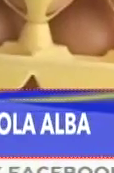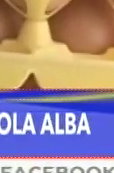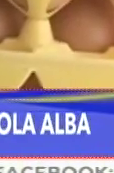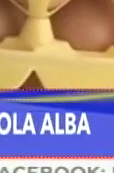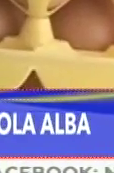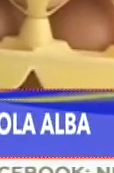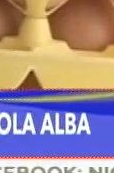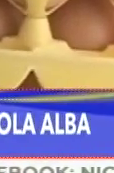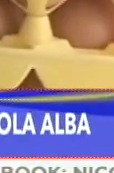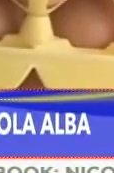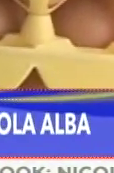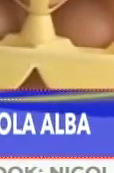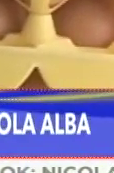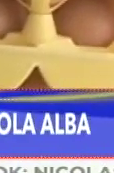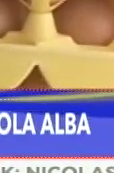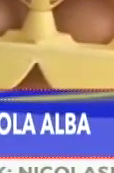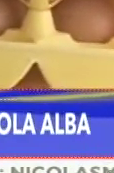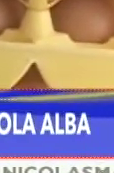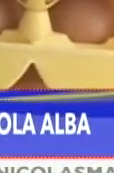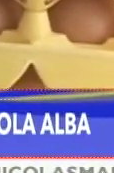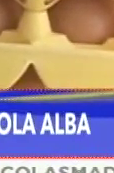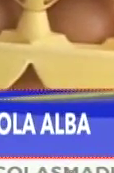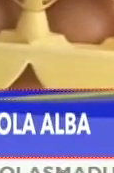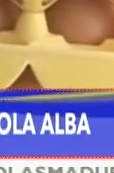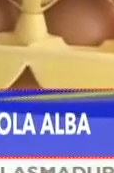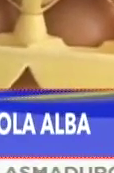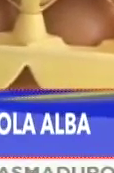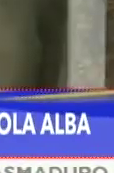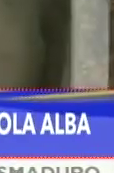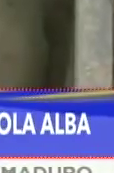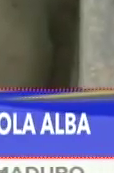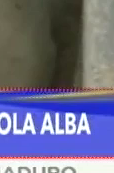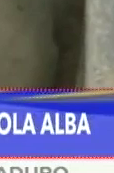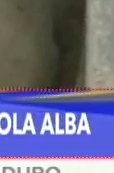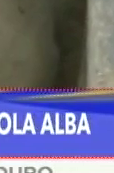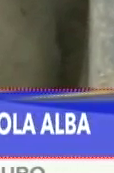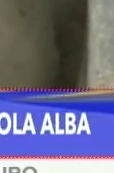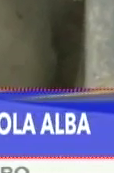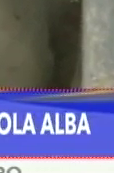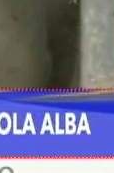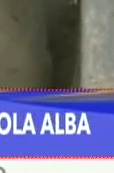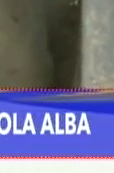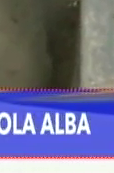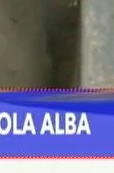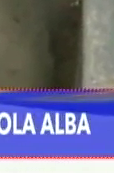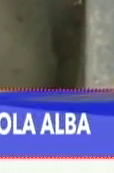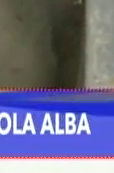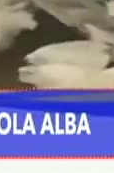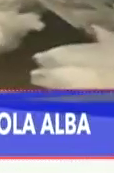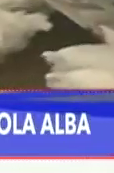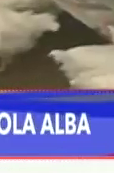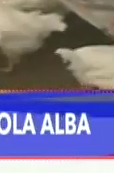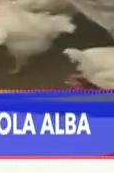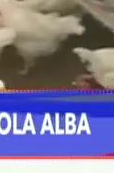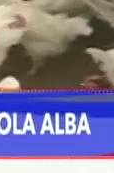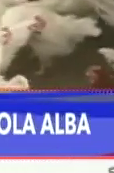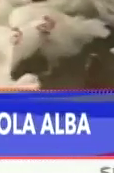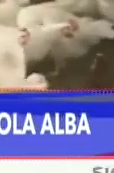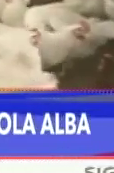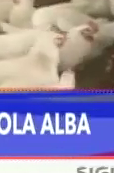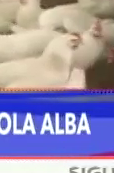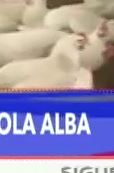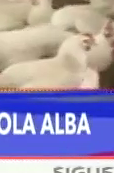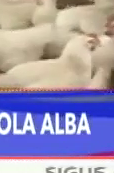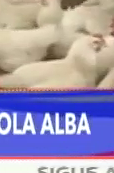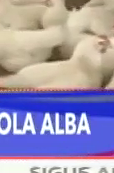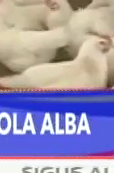un 96% de huevo incubable, que esto prácticamente nos está dando una máxima expresión de la genética como tal, ¿sí?,